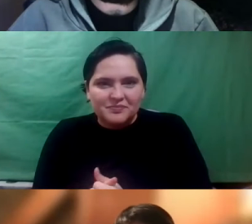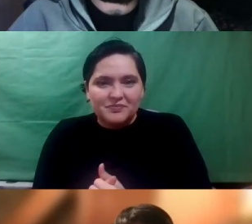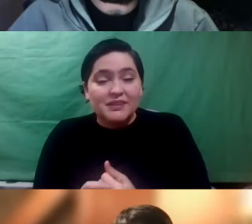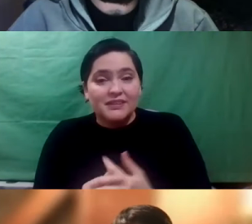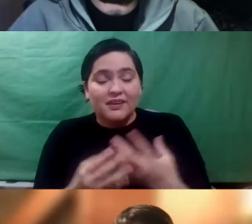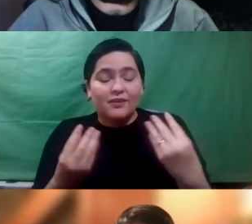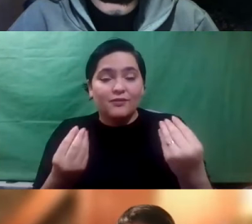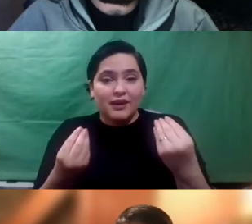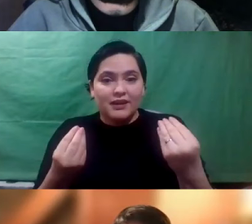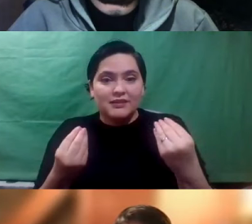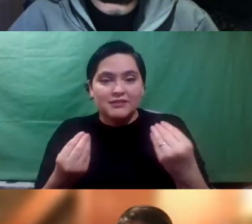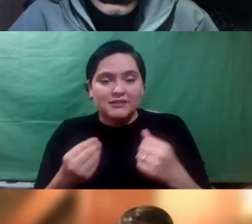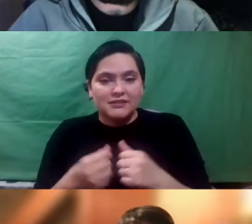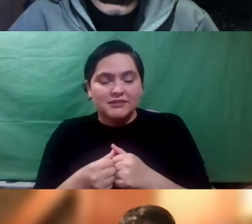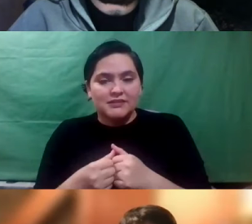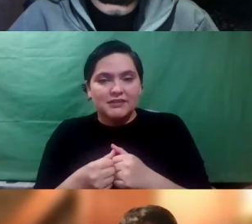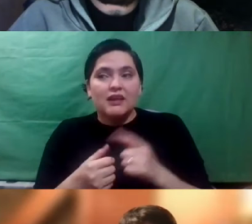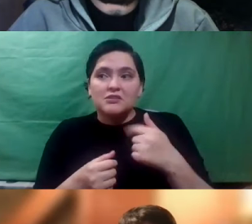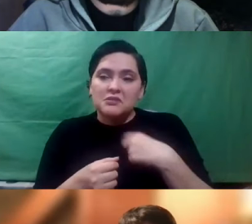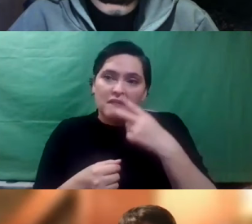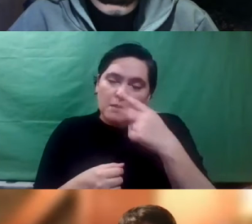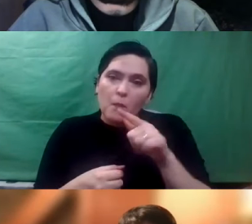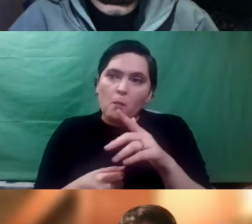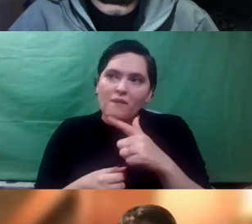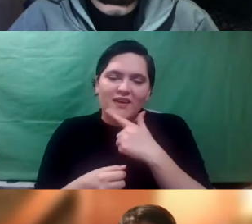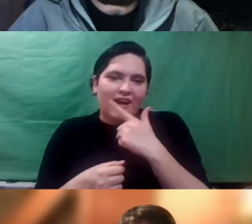buenas. Mira, yo la verdad encontré muy bacán esto porque